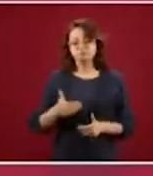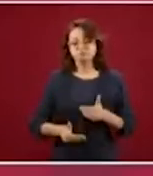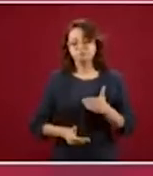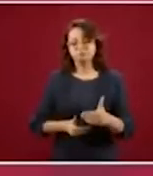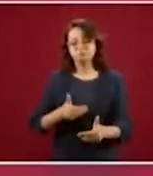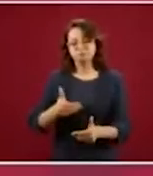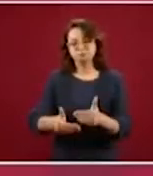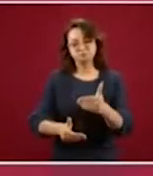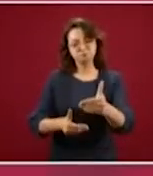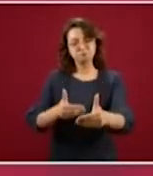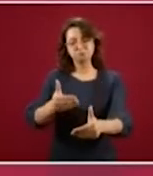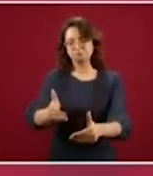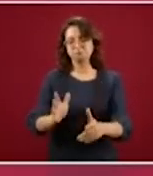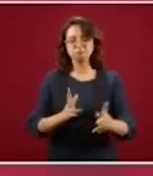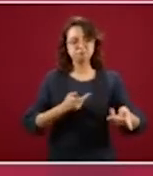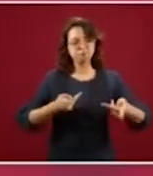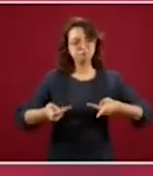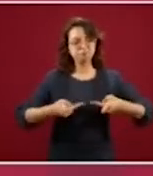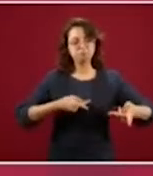y